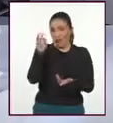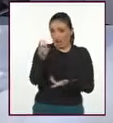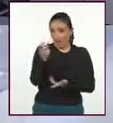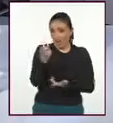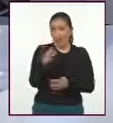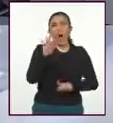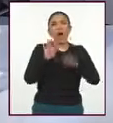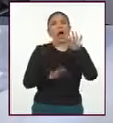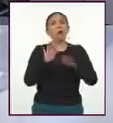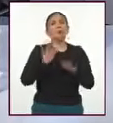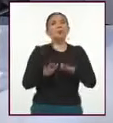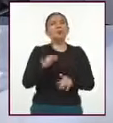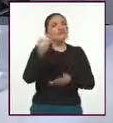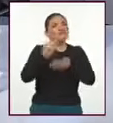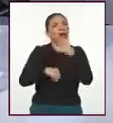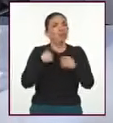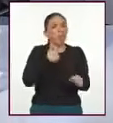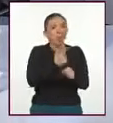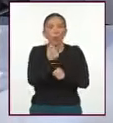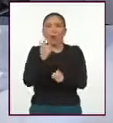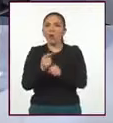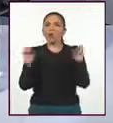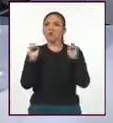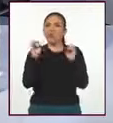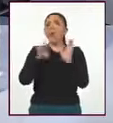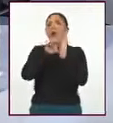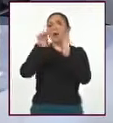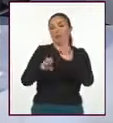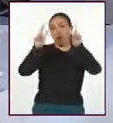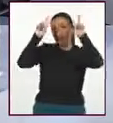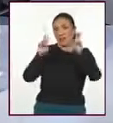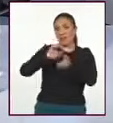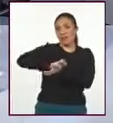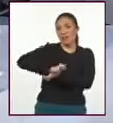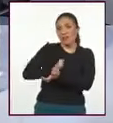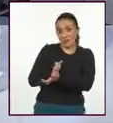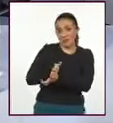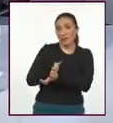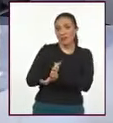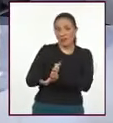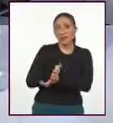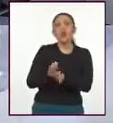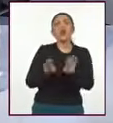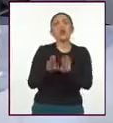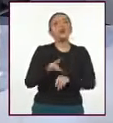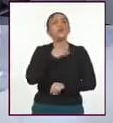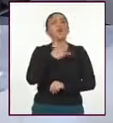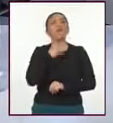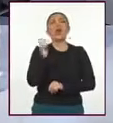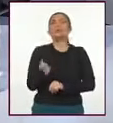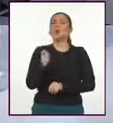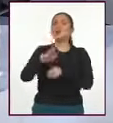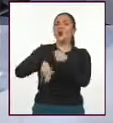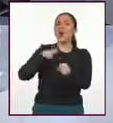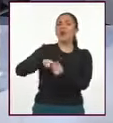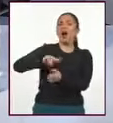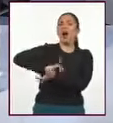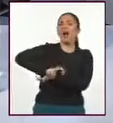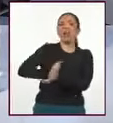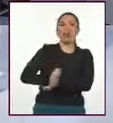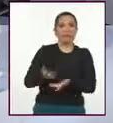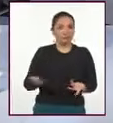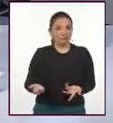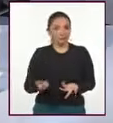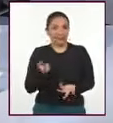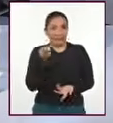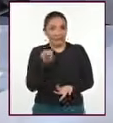que uno no lo identifica. Si hablamos de temas de discriminación, justamente es algo que... Está muy normalizado, ¿no? Exactamente. Algo